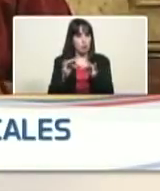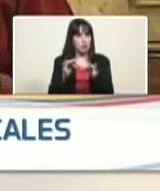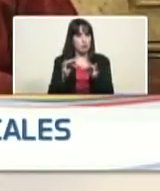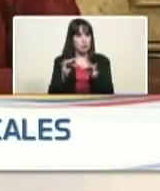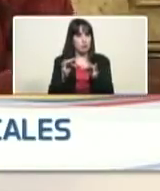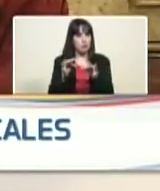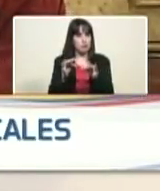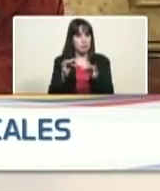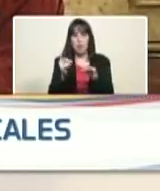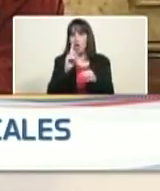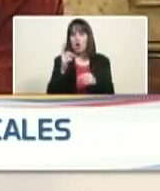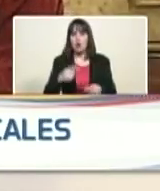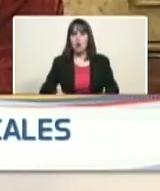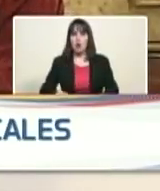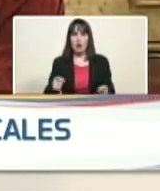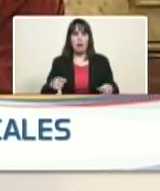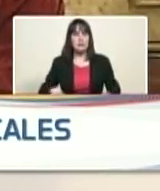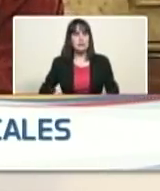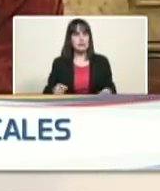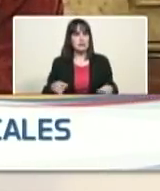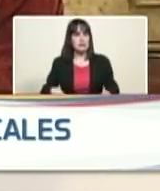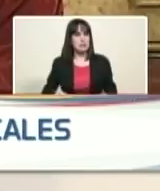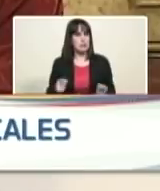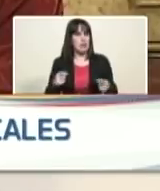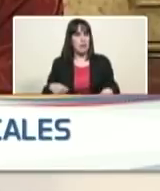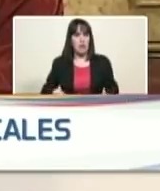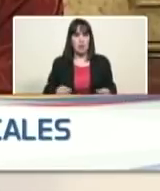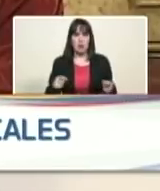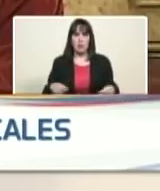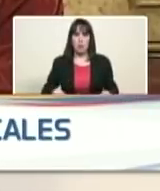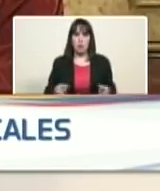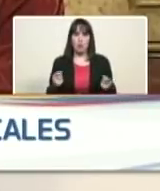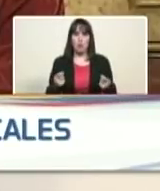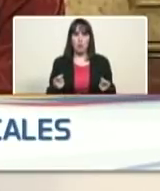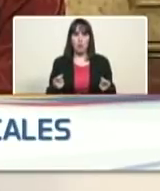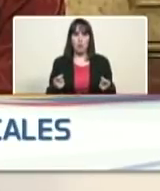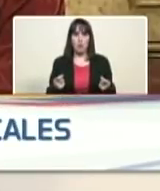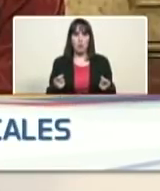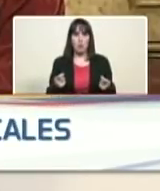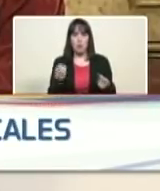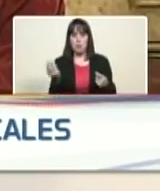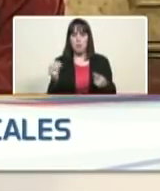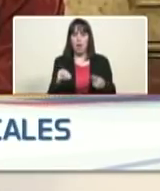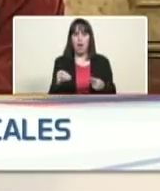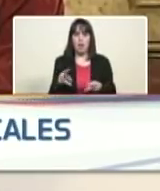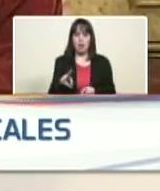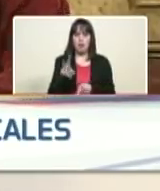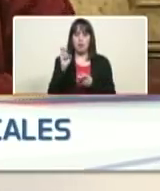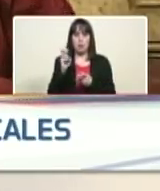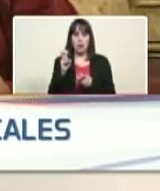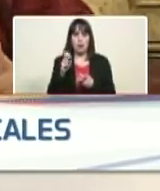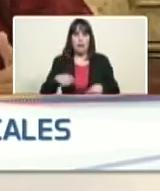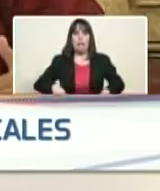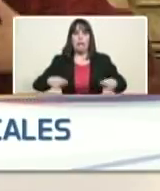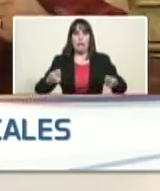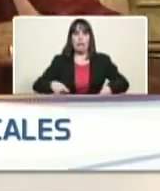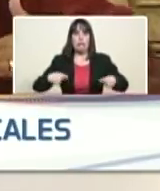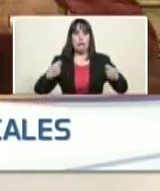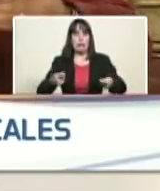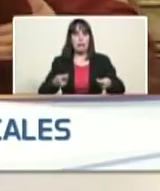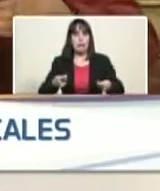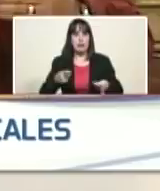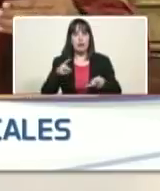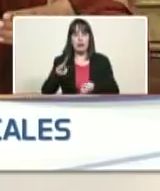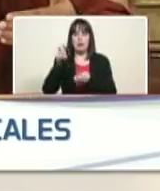Y no gastemos, lleguemos al punto del equilibrio, no gastar más de lo que ingresa. Eso sí, buscar que ingrese